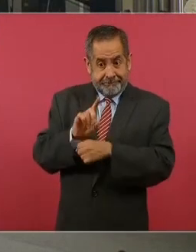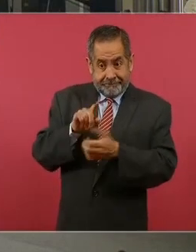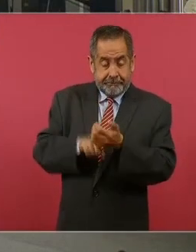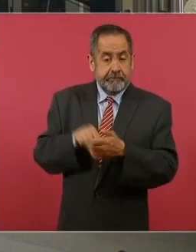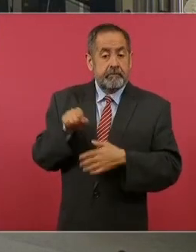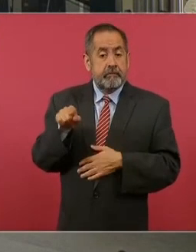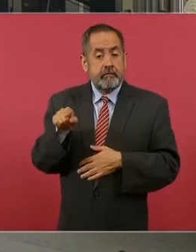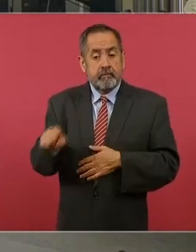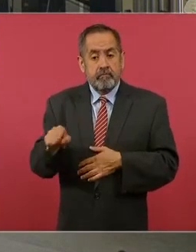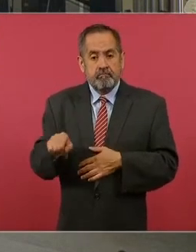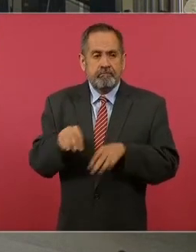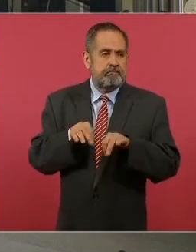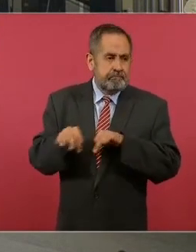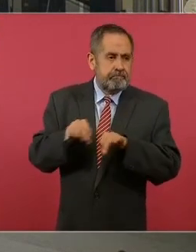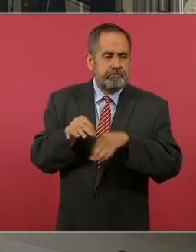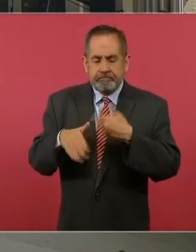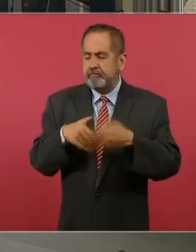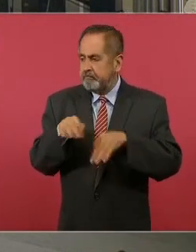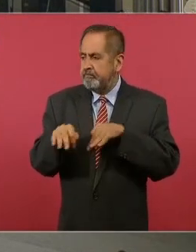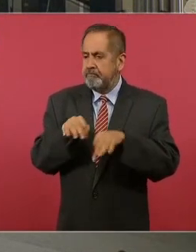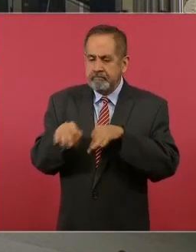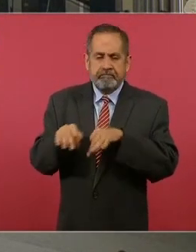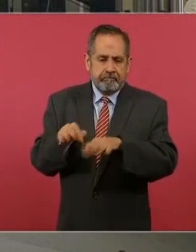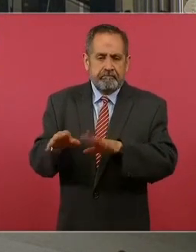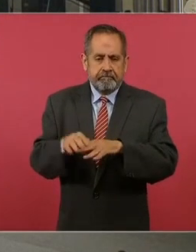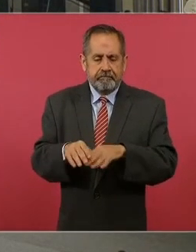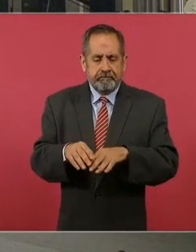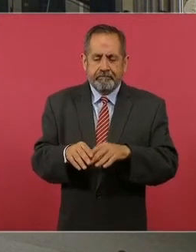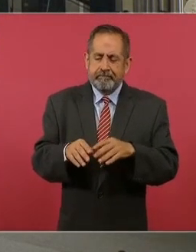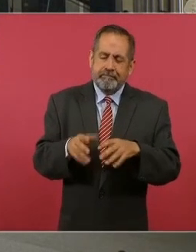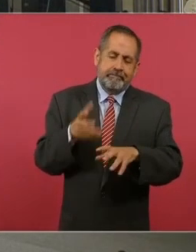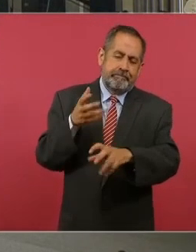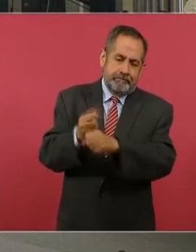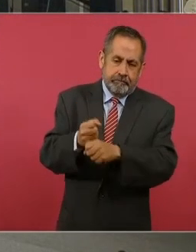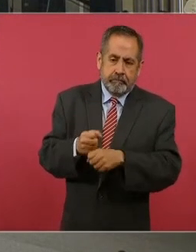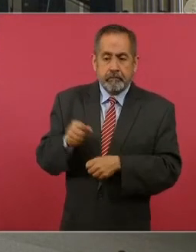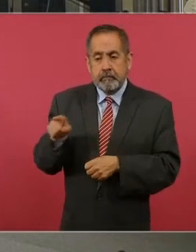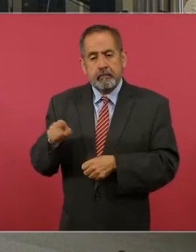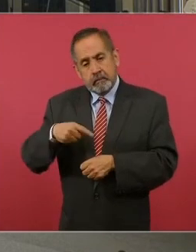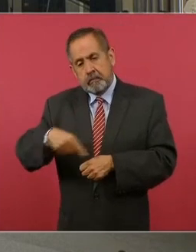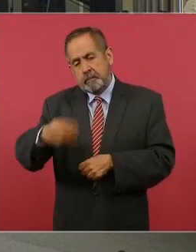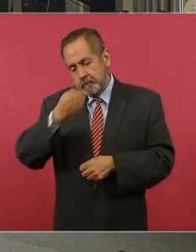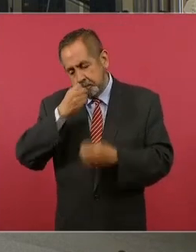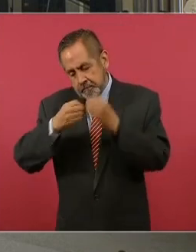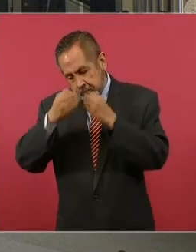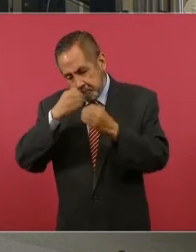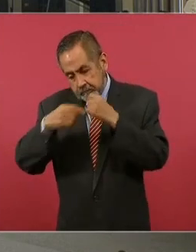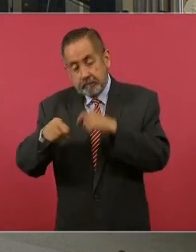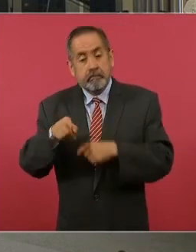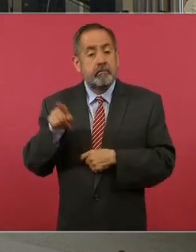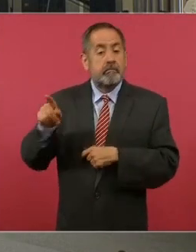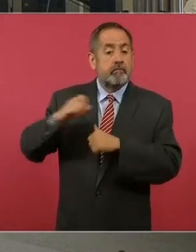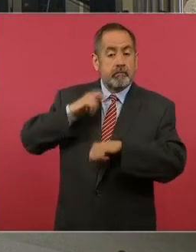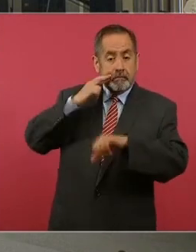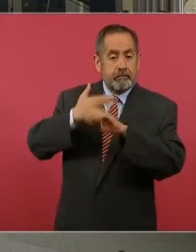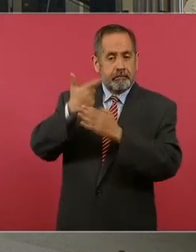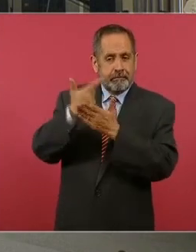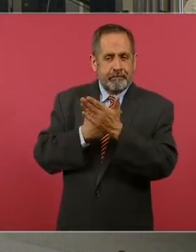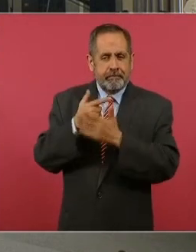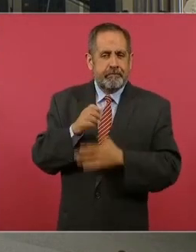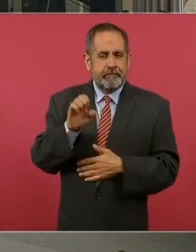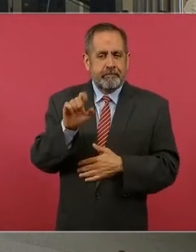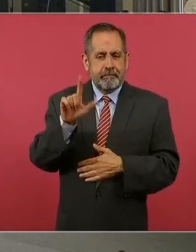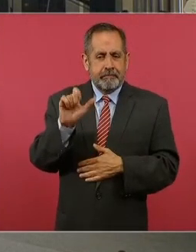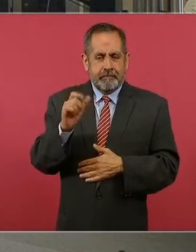se encontraba en horas de trabajo. De hecho, era la hora de su comida cuando el gerente de la sucursal de la tienda